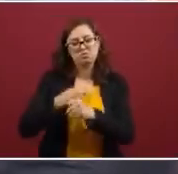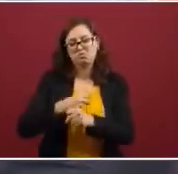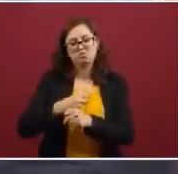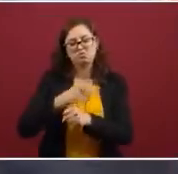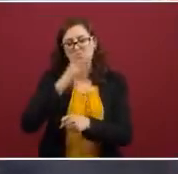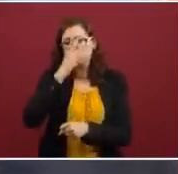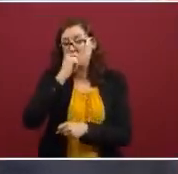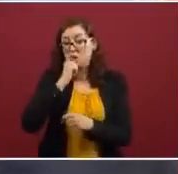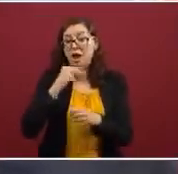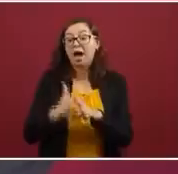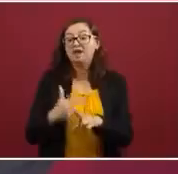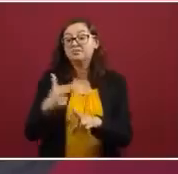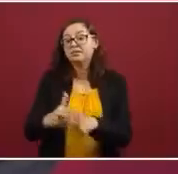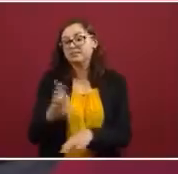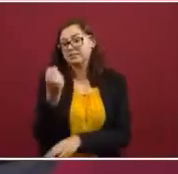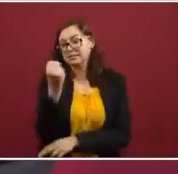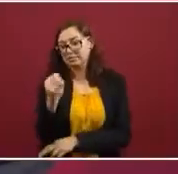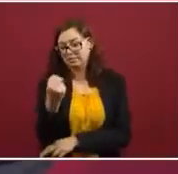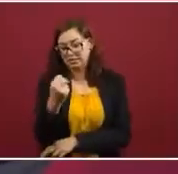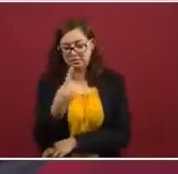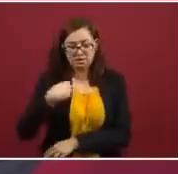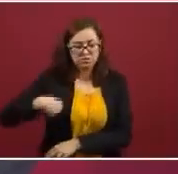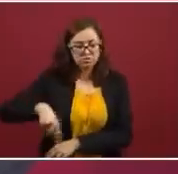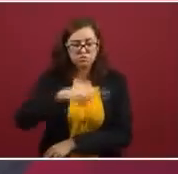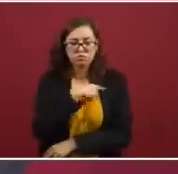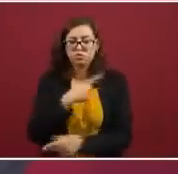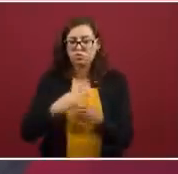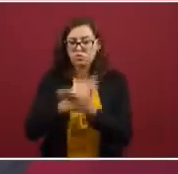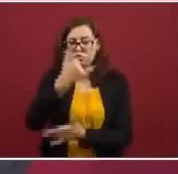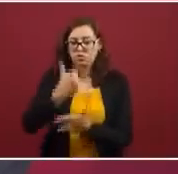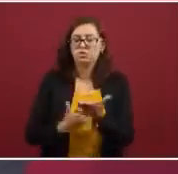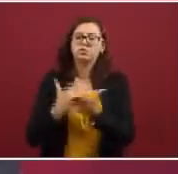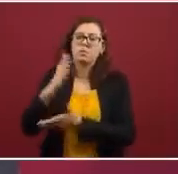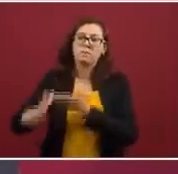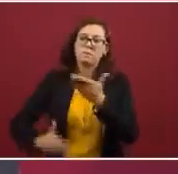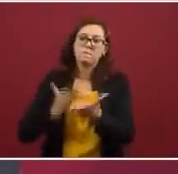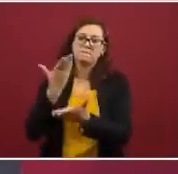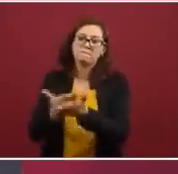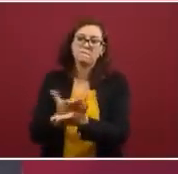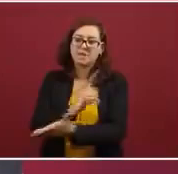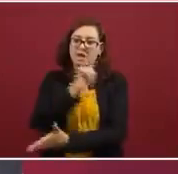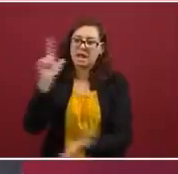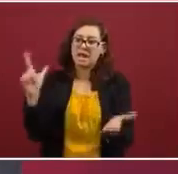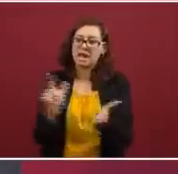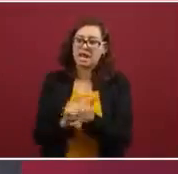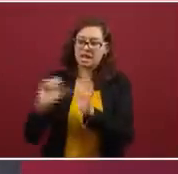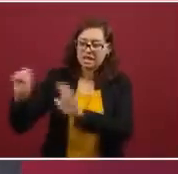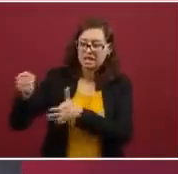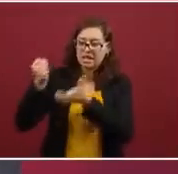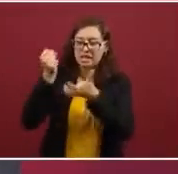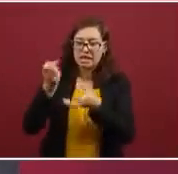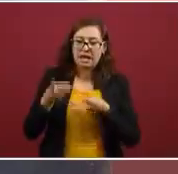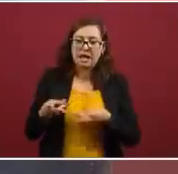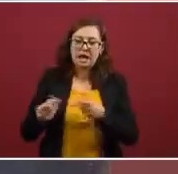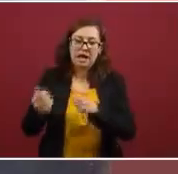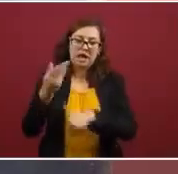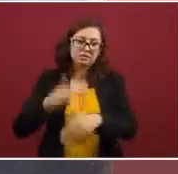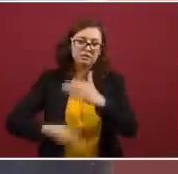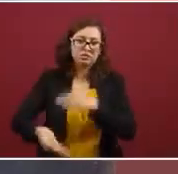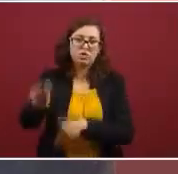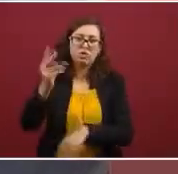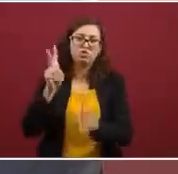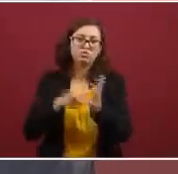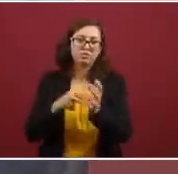septiembre, tenemos que presentar los proyectos de ley de ingreso y de presupuesto para el año